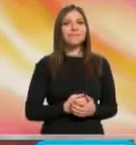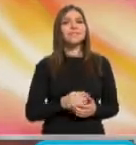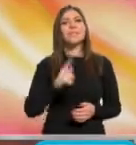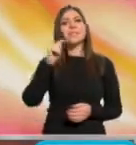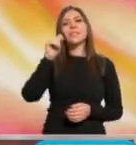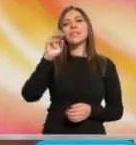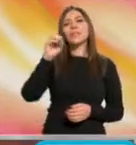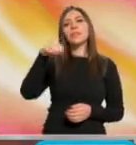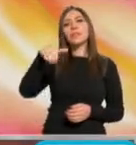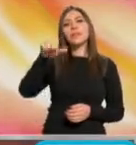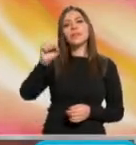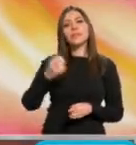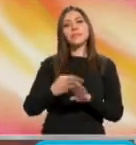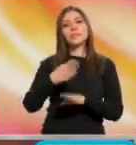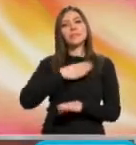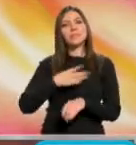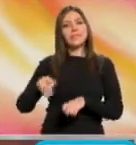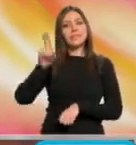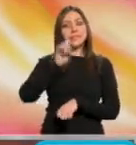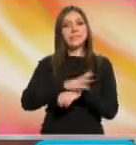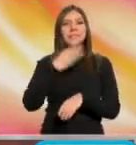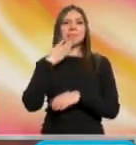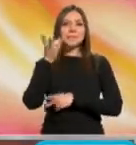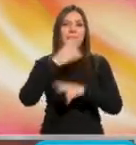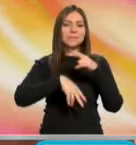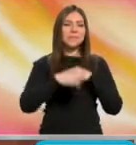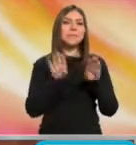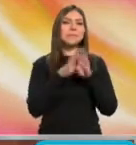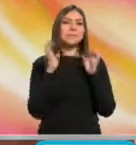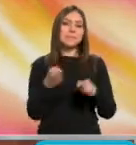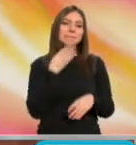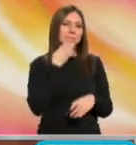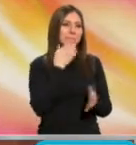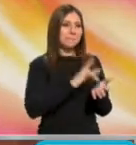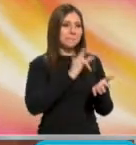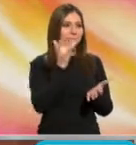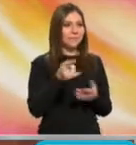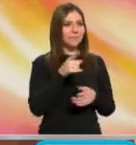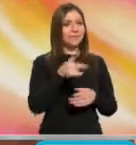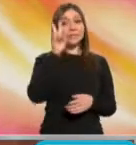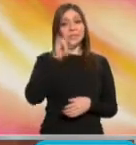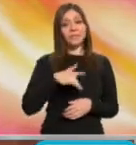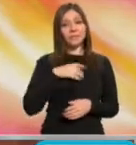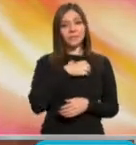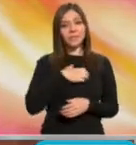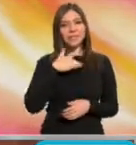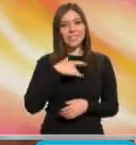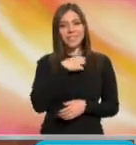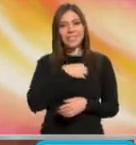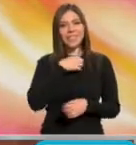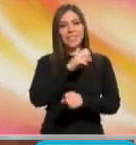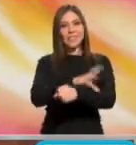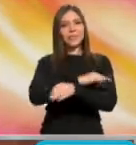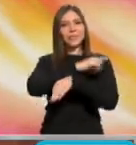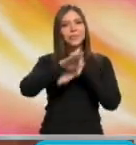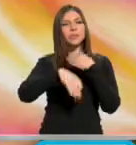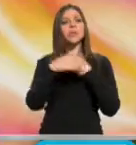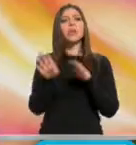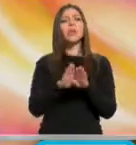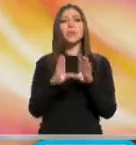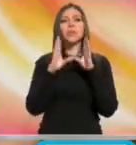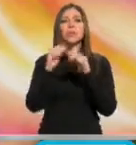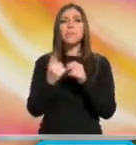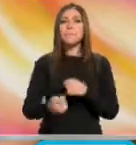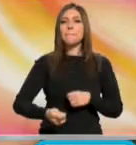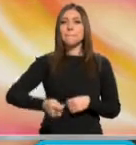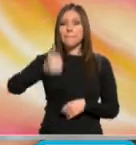buenos días. Bienvenido, Tomás. ¿Cómo estás? Gracias, bien, ¿y tú? Muy bien, contenta. Me anima mucho todo esto, la verdad. Así es, nos vas a enseñar el primer